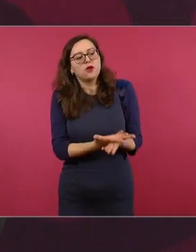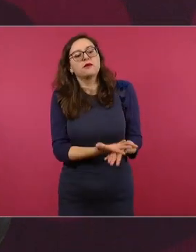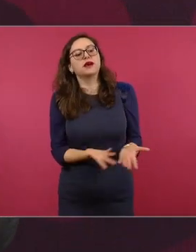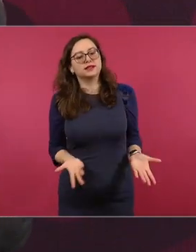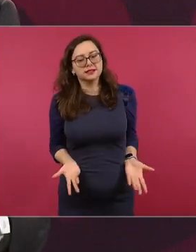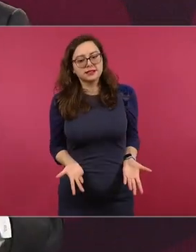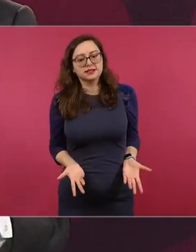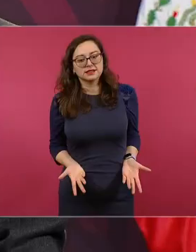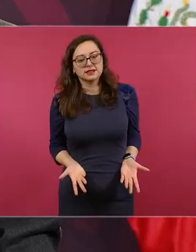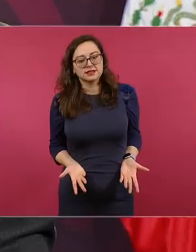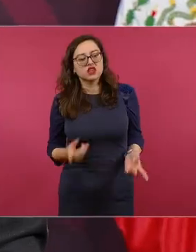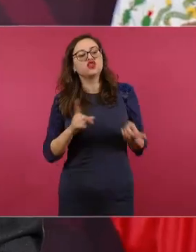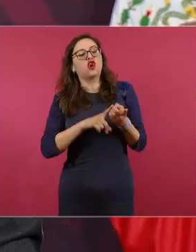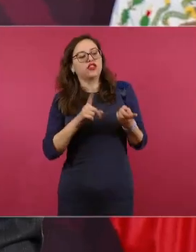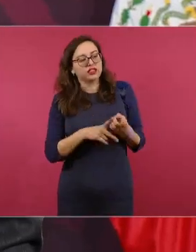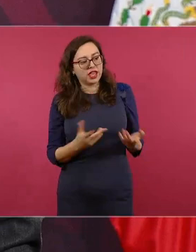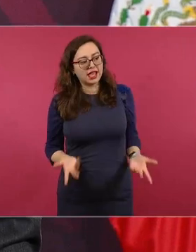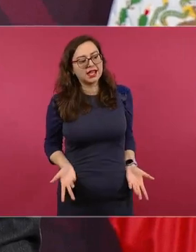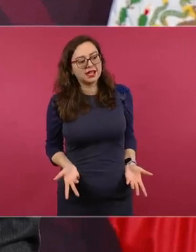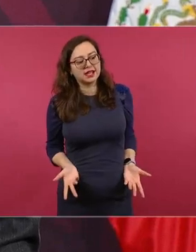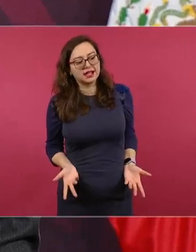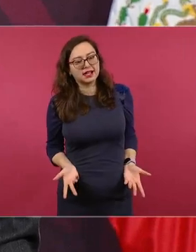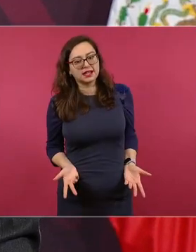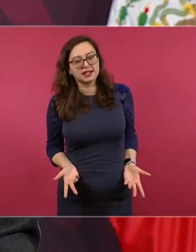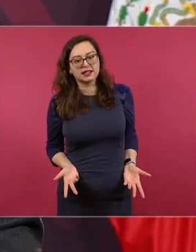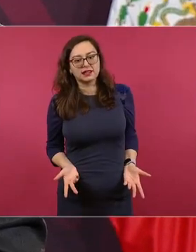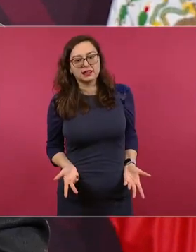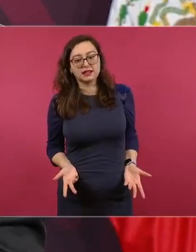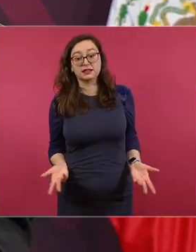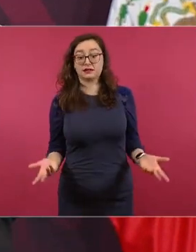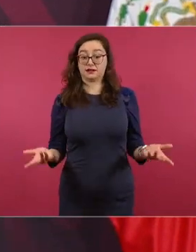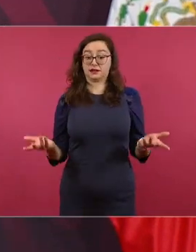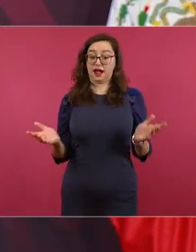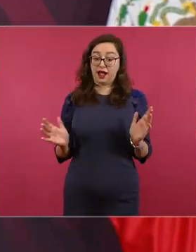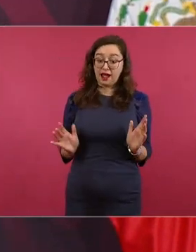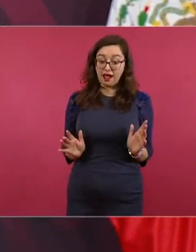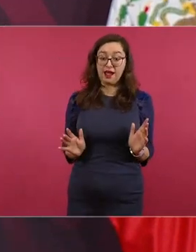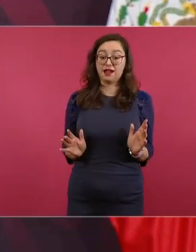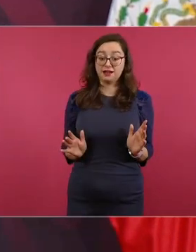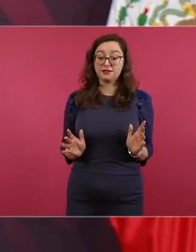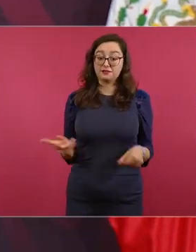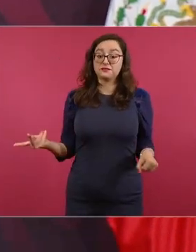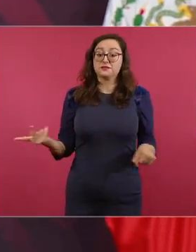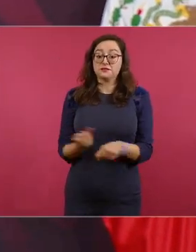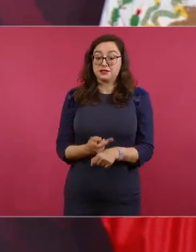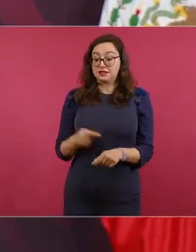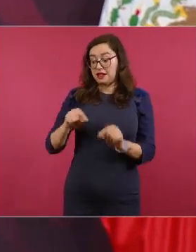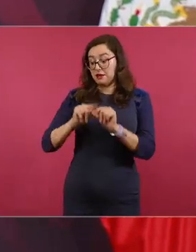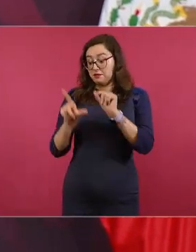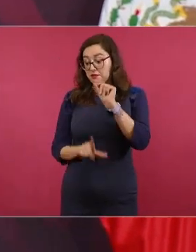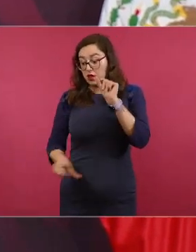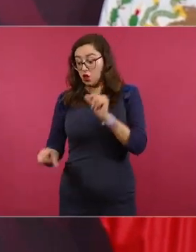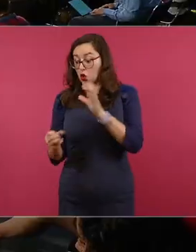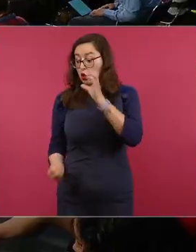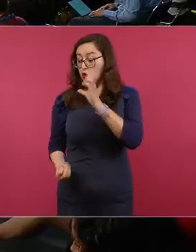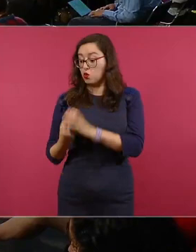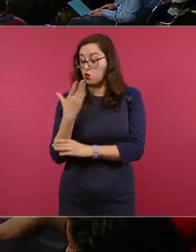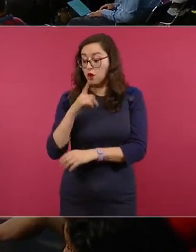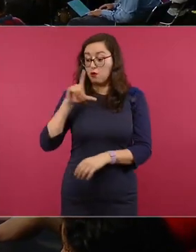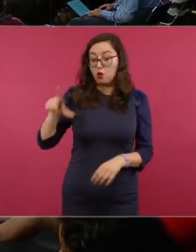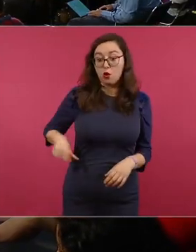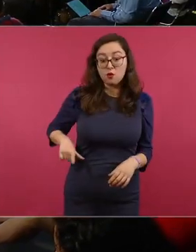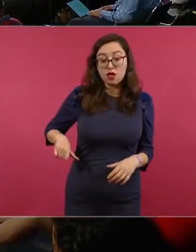Que ya no le gusta a la DEA la política que estamos aplicando,